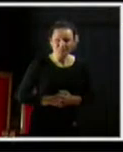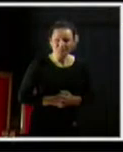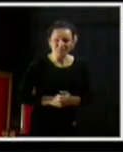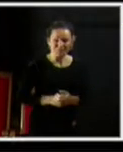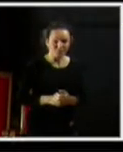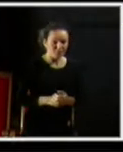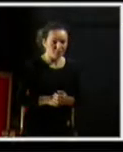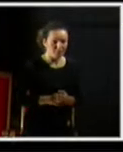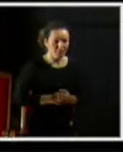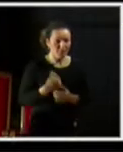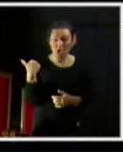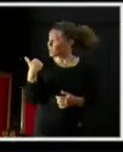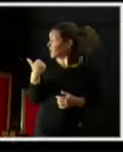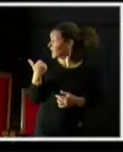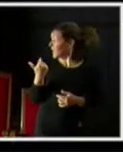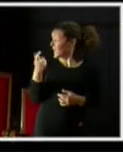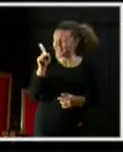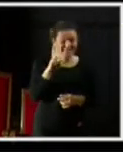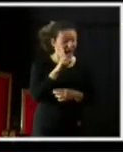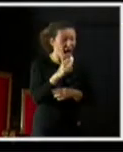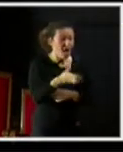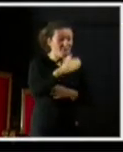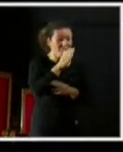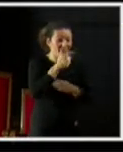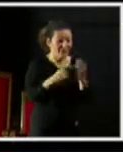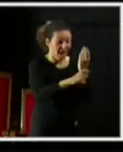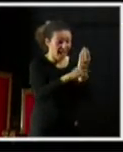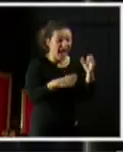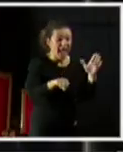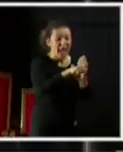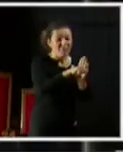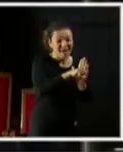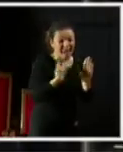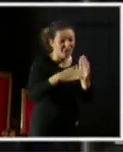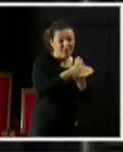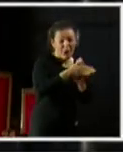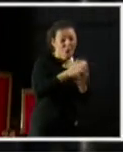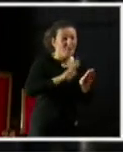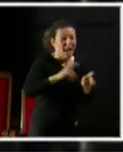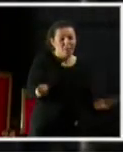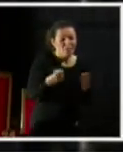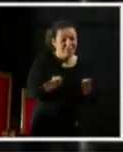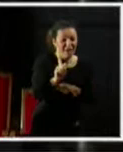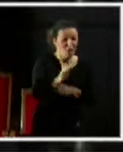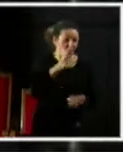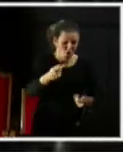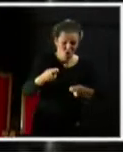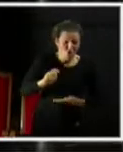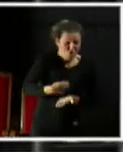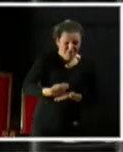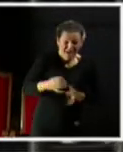bueno pues bueno esta bebida yo le tapa o la marca con un acuario porque vamos hablar de peces para que nadie sepa cuál es arena